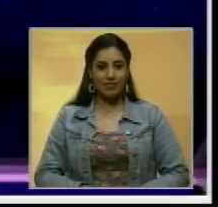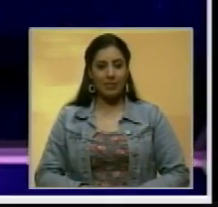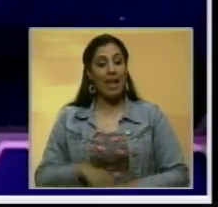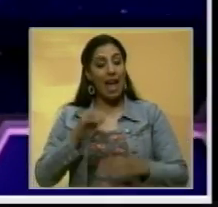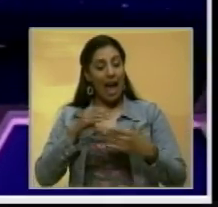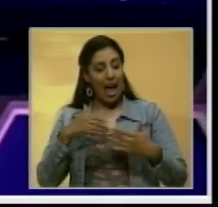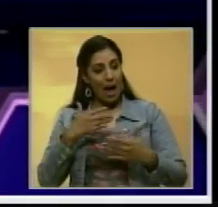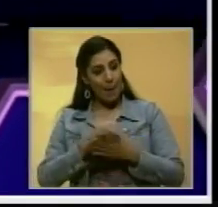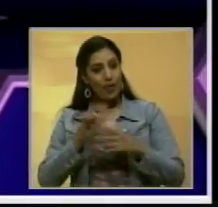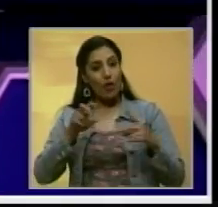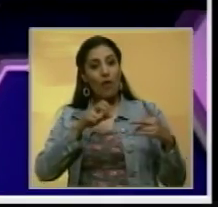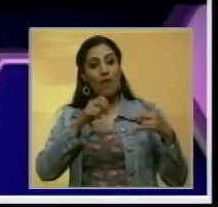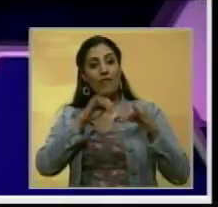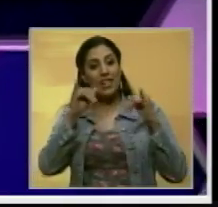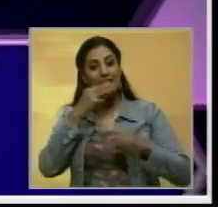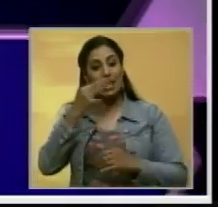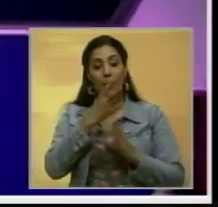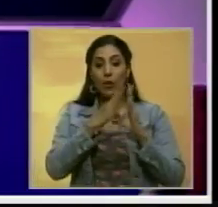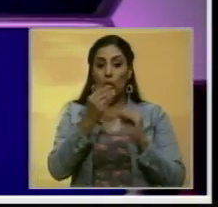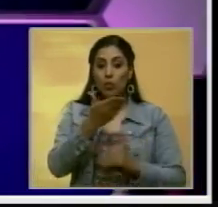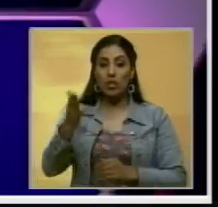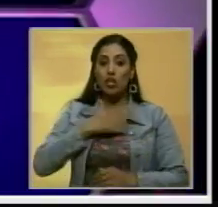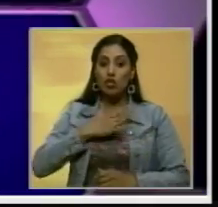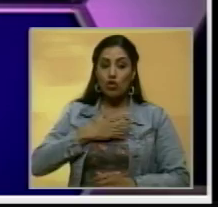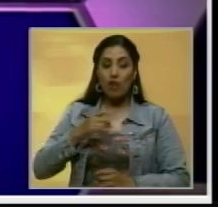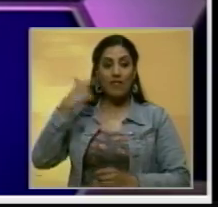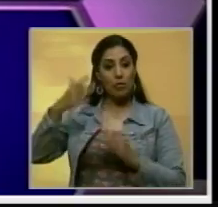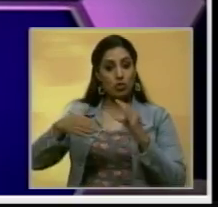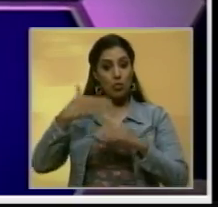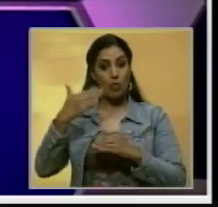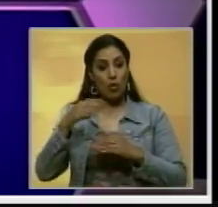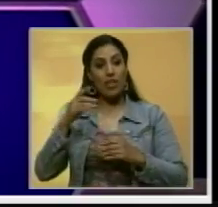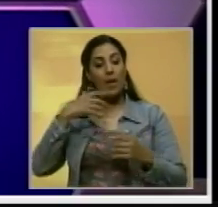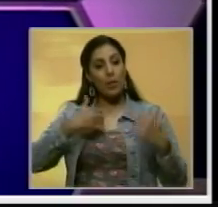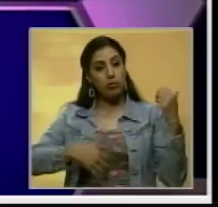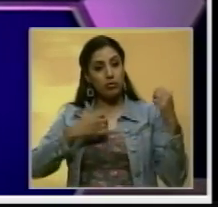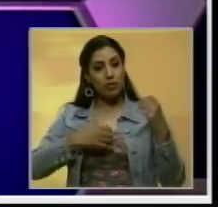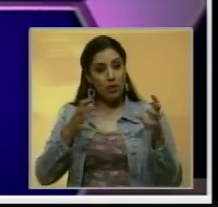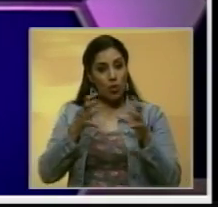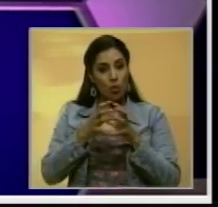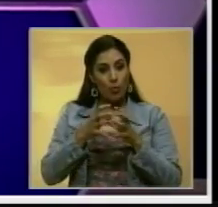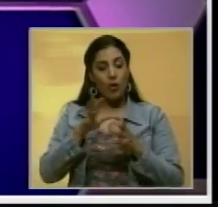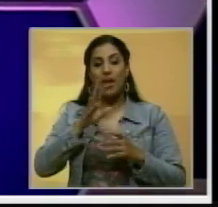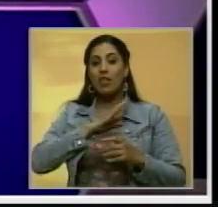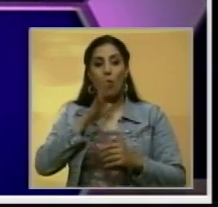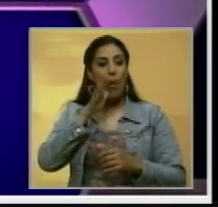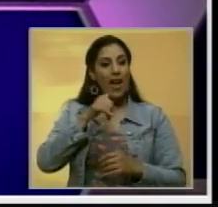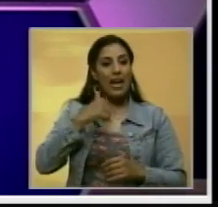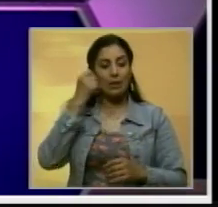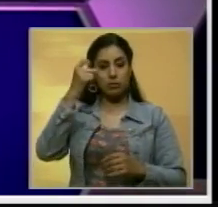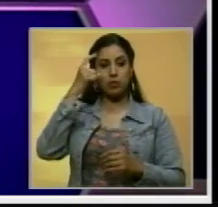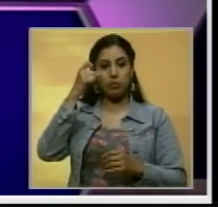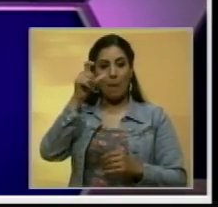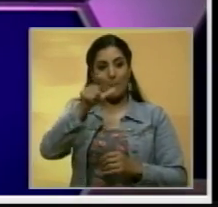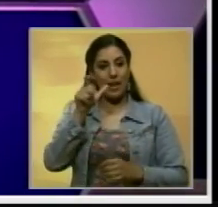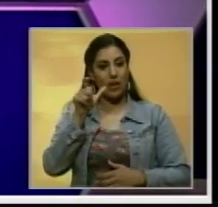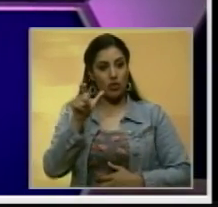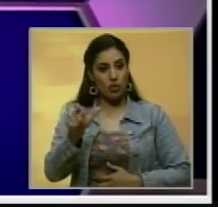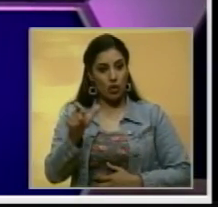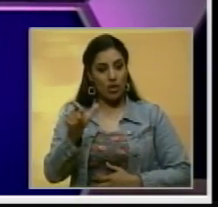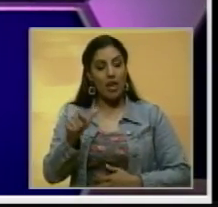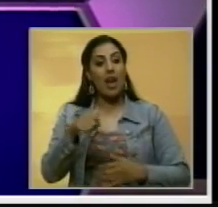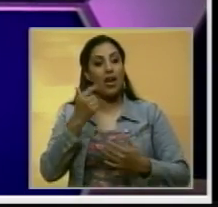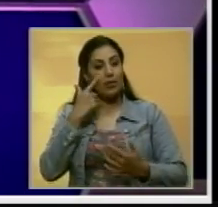Amigos, feliz tarde para todos. Yo soy Carlis Cuadros y comenzamos estrenos y estrellas con la banda Coldplay, que no deja de sorprender a sus fanáticos.